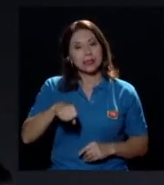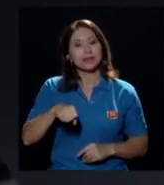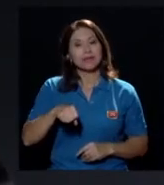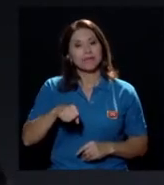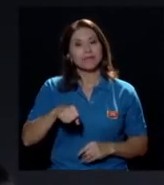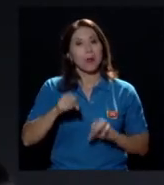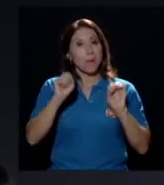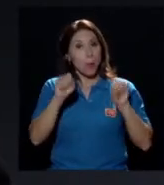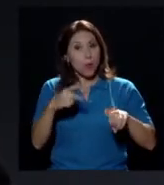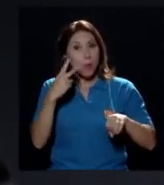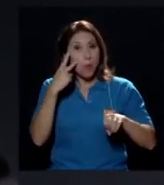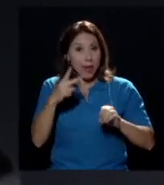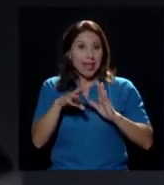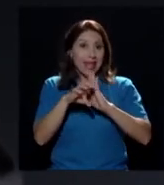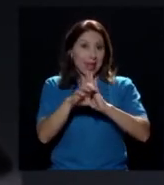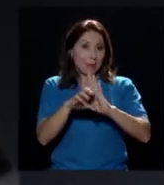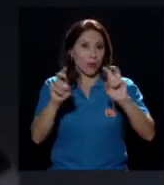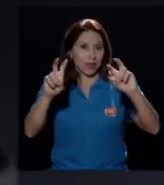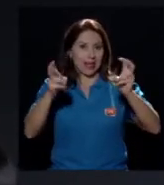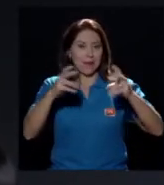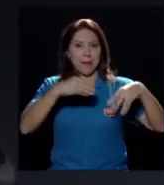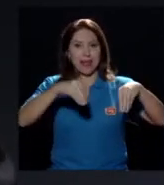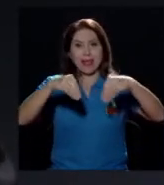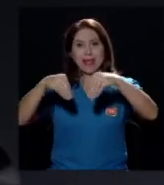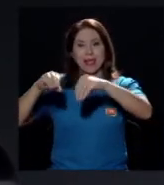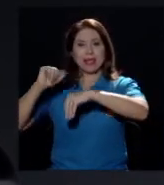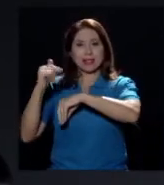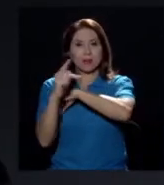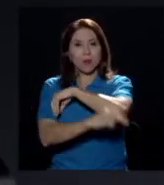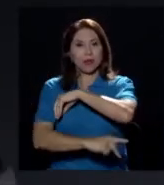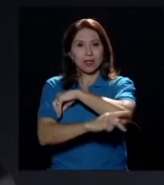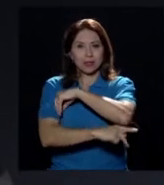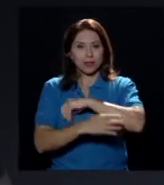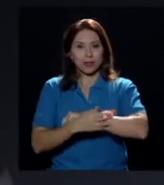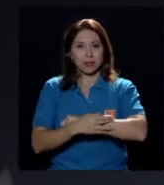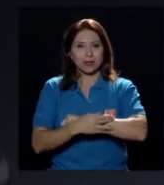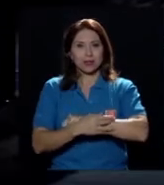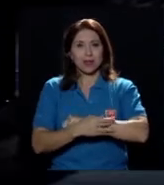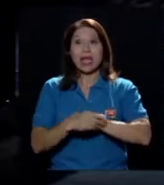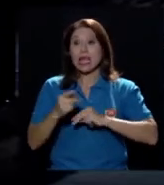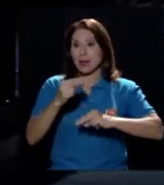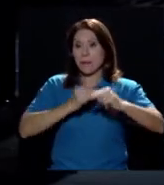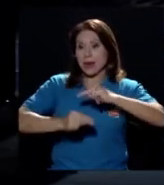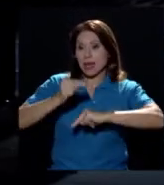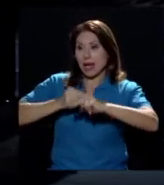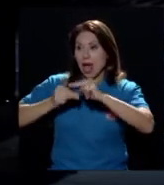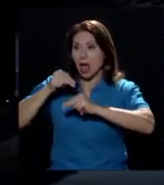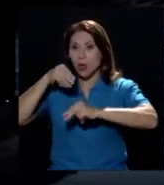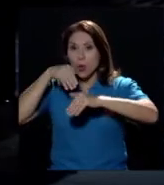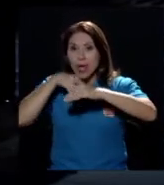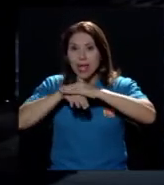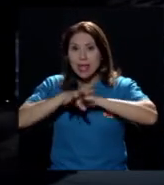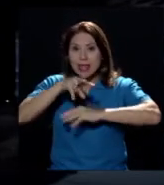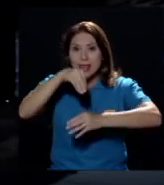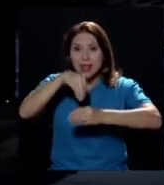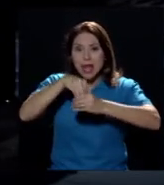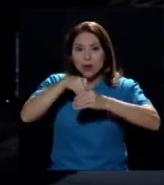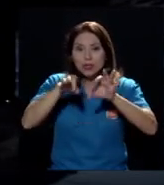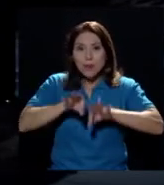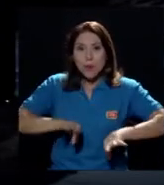en exportaciones, por ejemplo, que el mercado interno ha sido importante. Conforme crece nuestro mercado